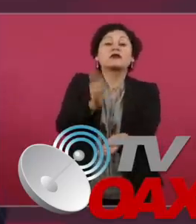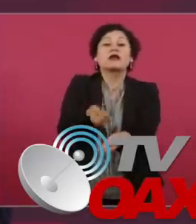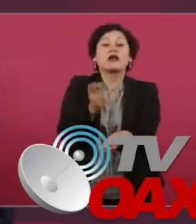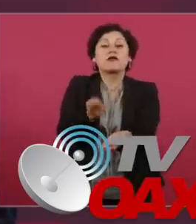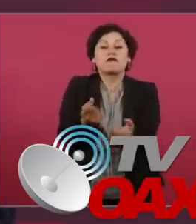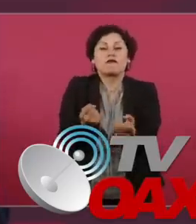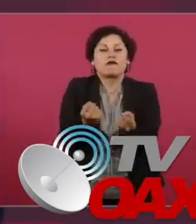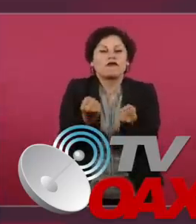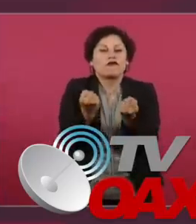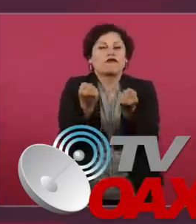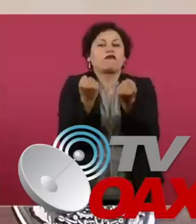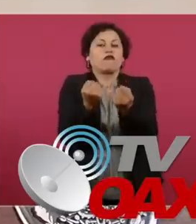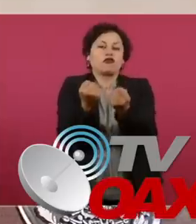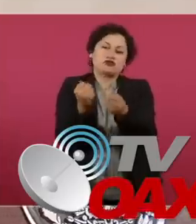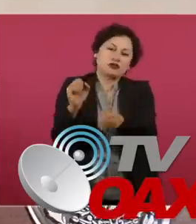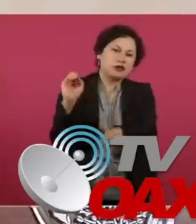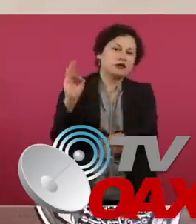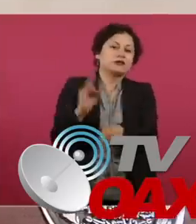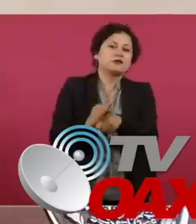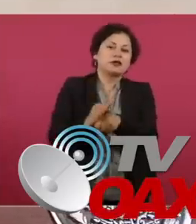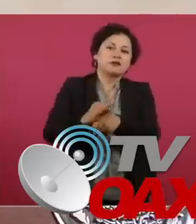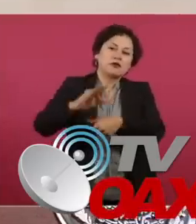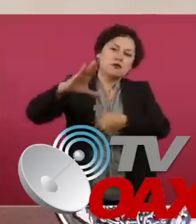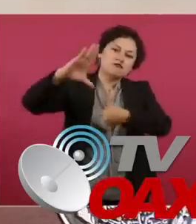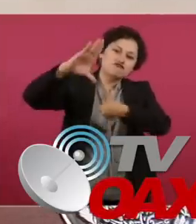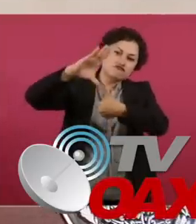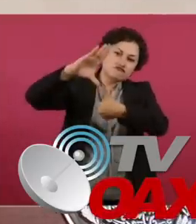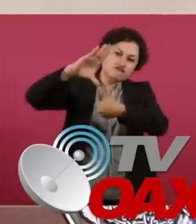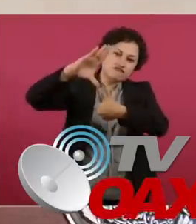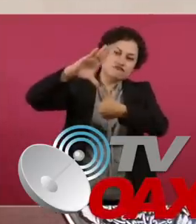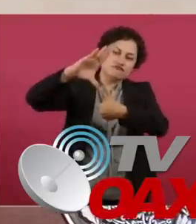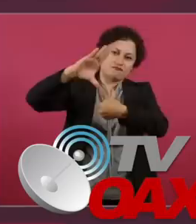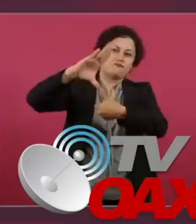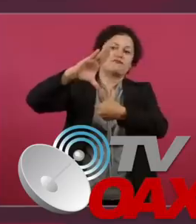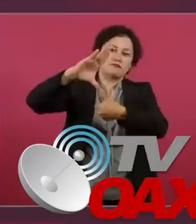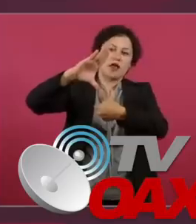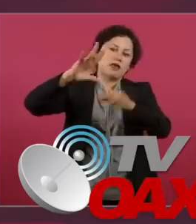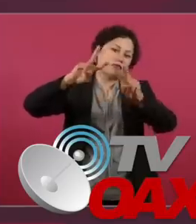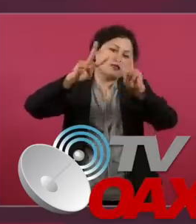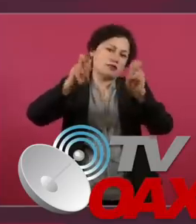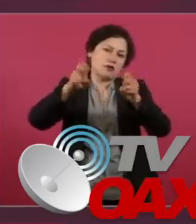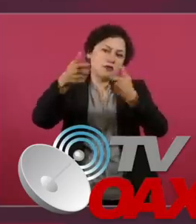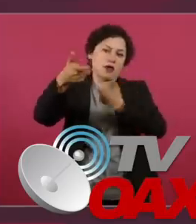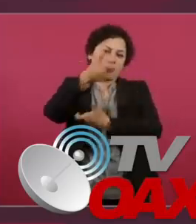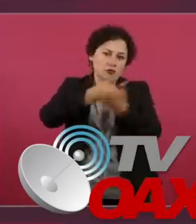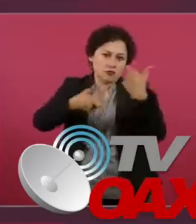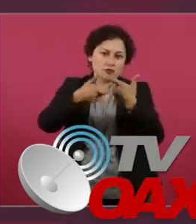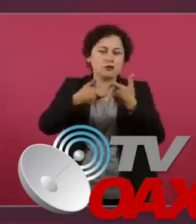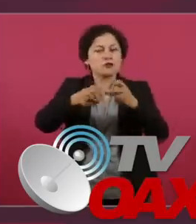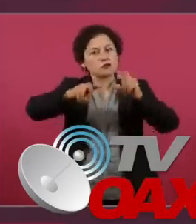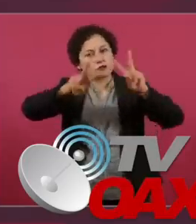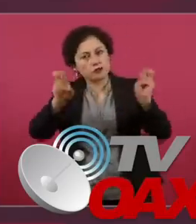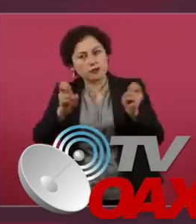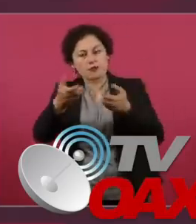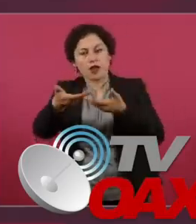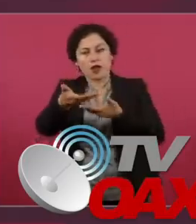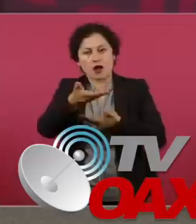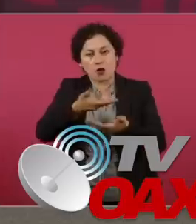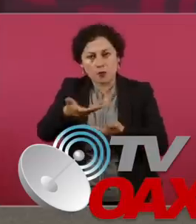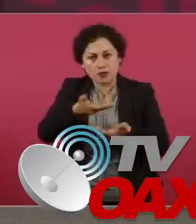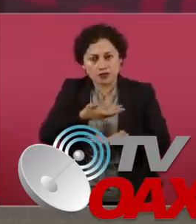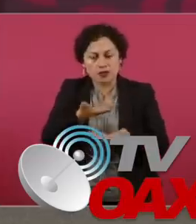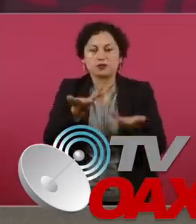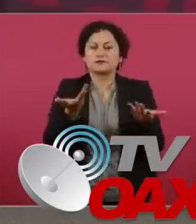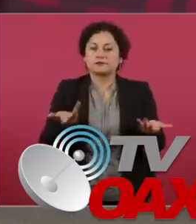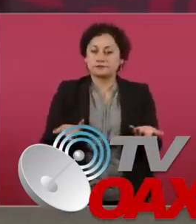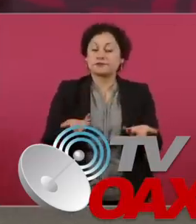de América del Norte en lo económico y en lo comercial. Y un segundo